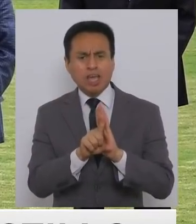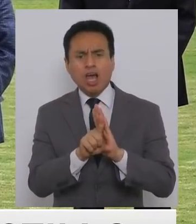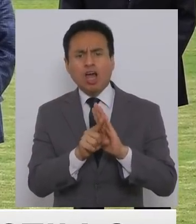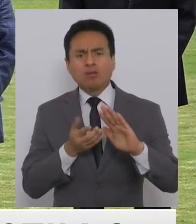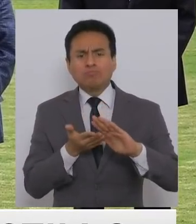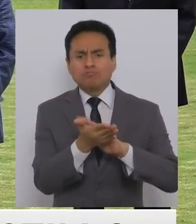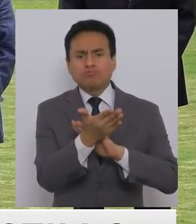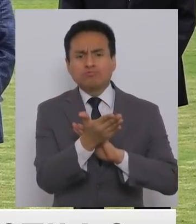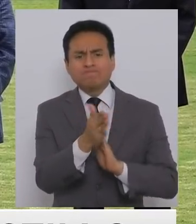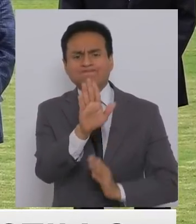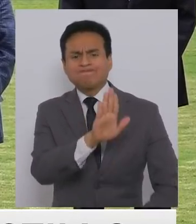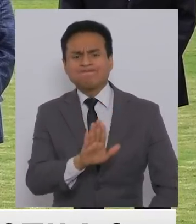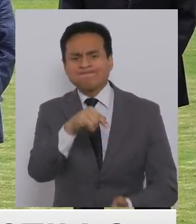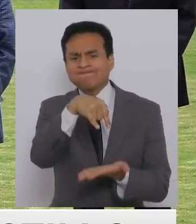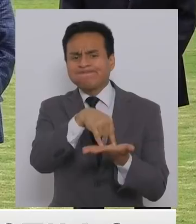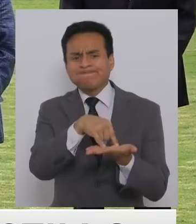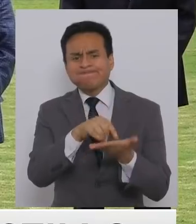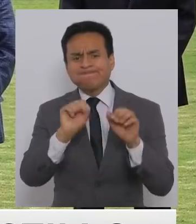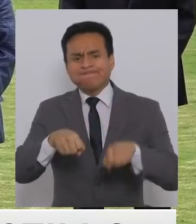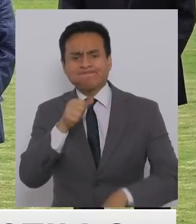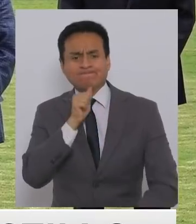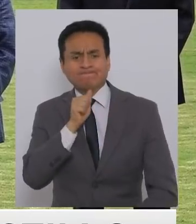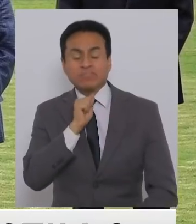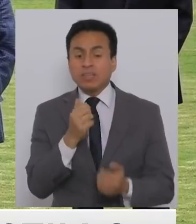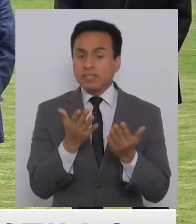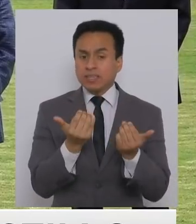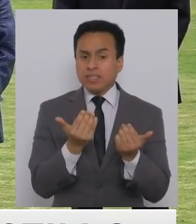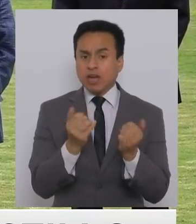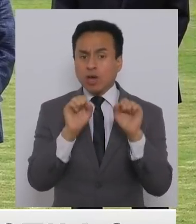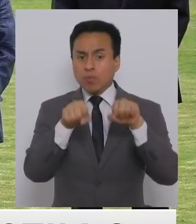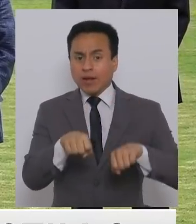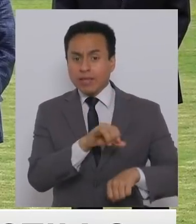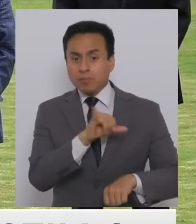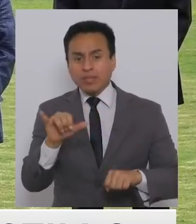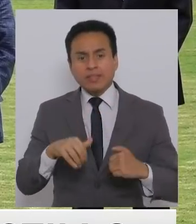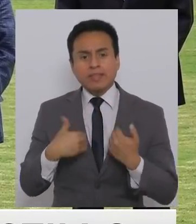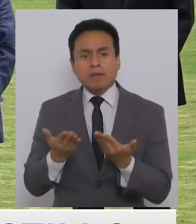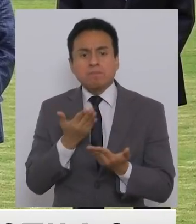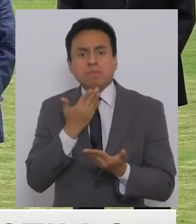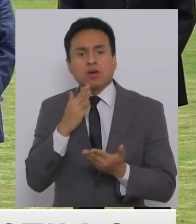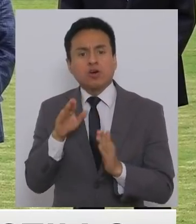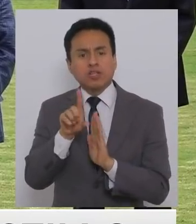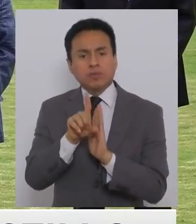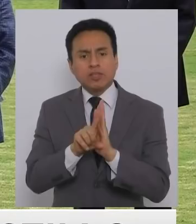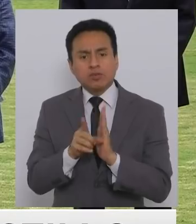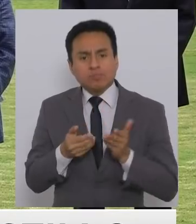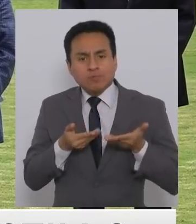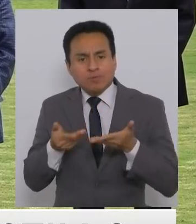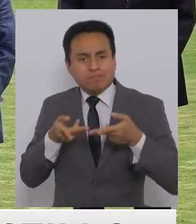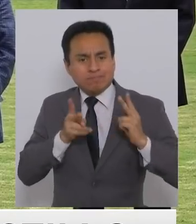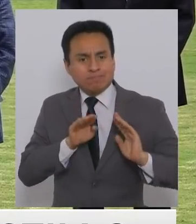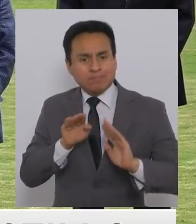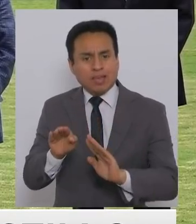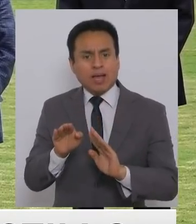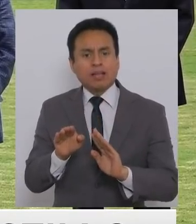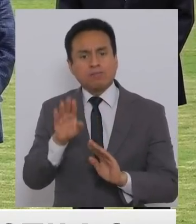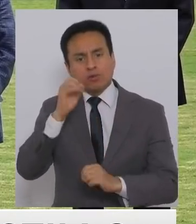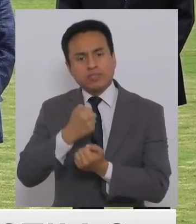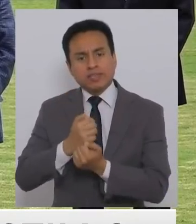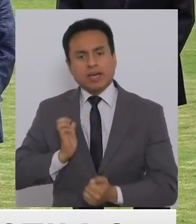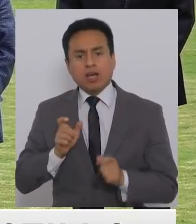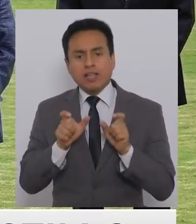siguen en el Congreso y que son necesarias para darle más y mejores instrumentos a la policía, como la ley de control de